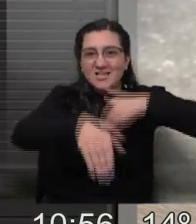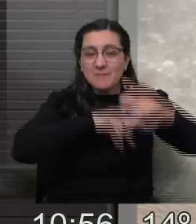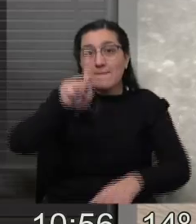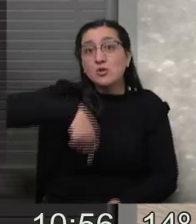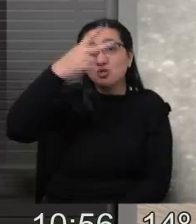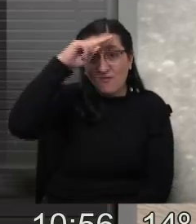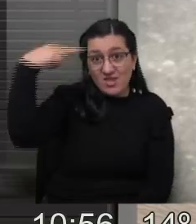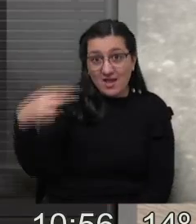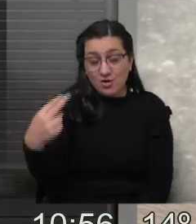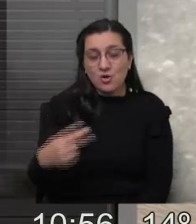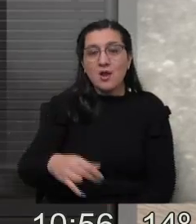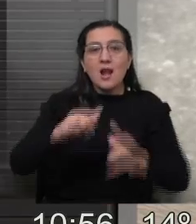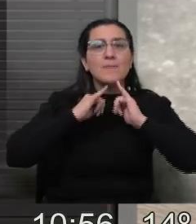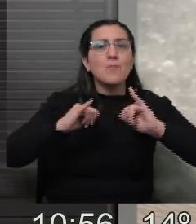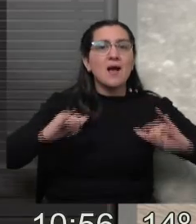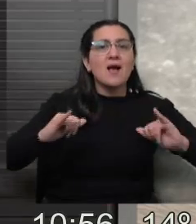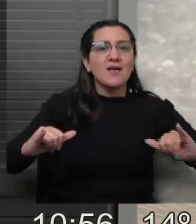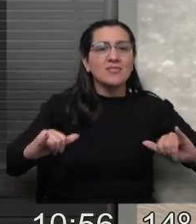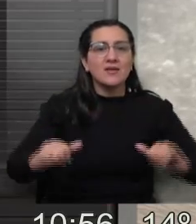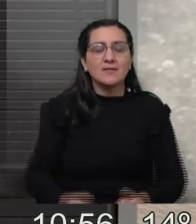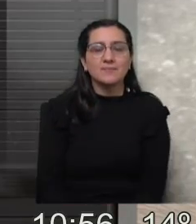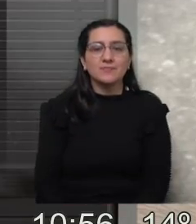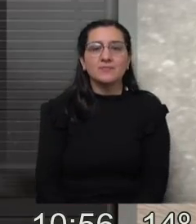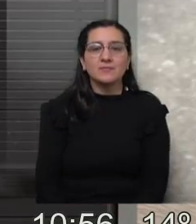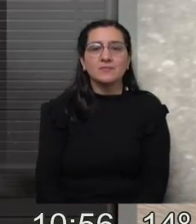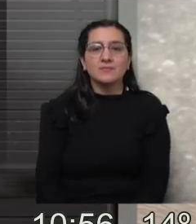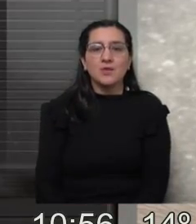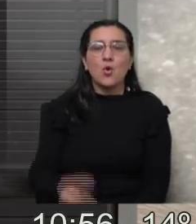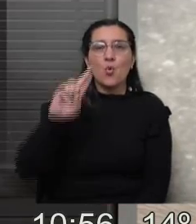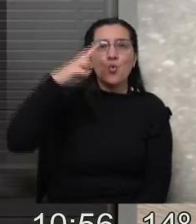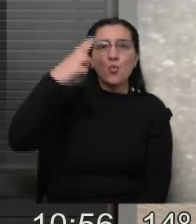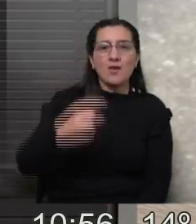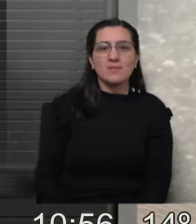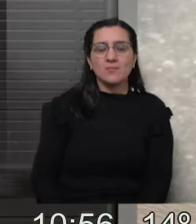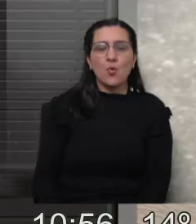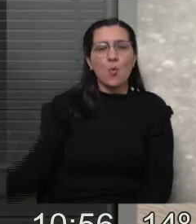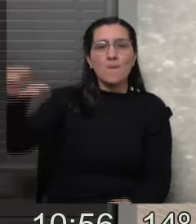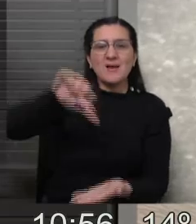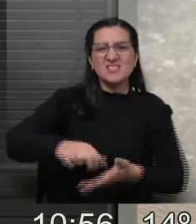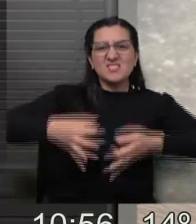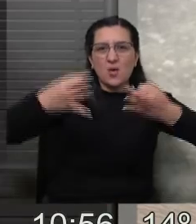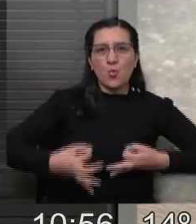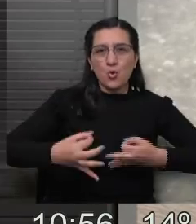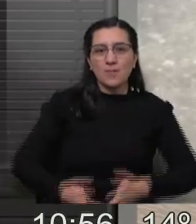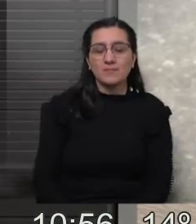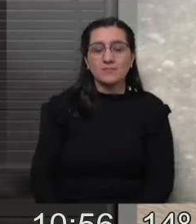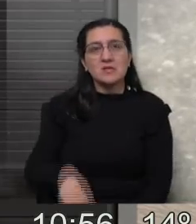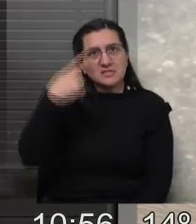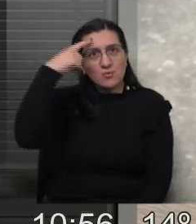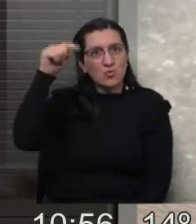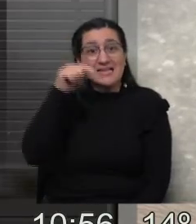verano. El eslogan de la campaña publicitaria va a ser Uruguay, un país seguro. Se me ocurre que